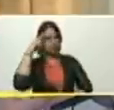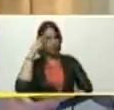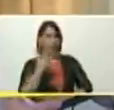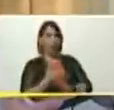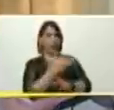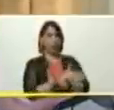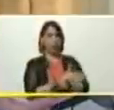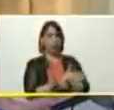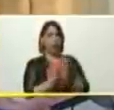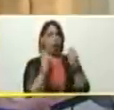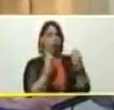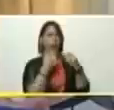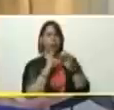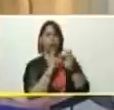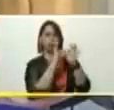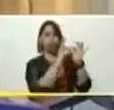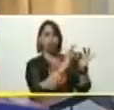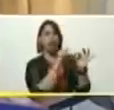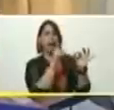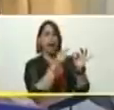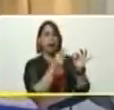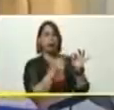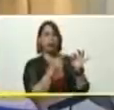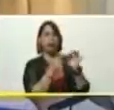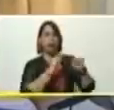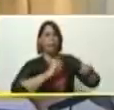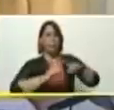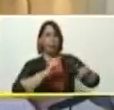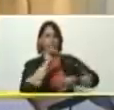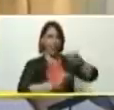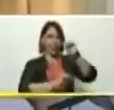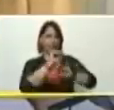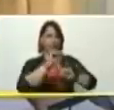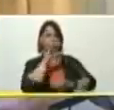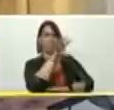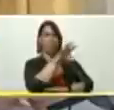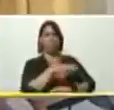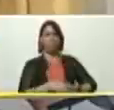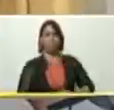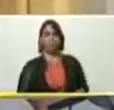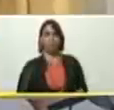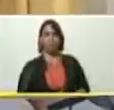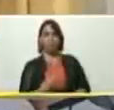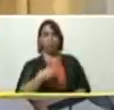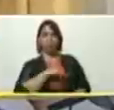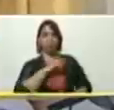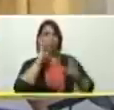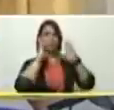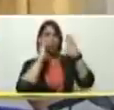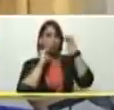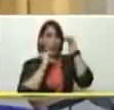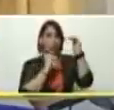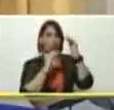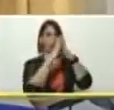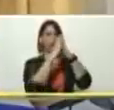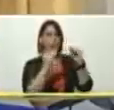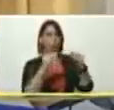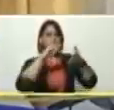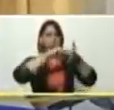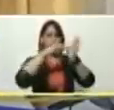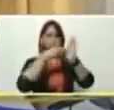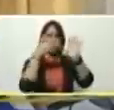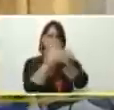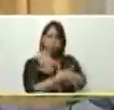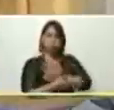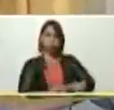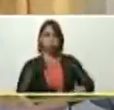cómo consolidar esos anillos diplomáticos para la defensa del país. Así que, bueno, estamos atendiendo todo lo que tiene que ver